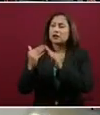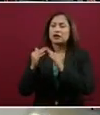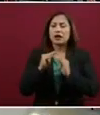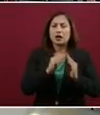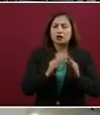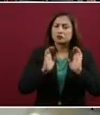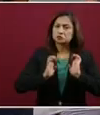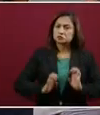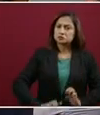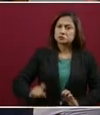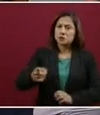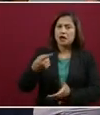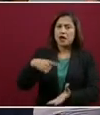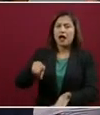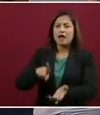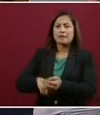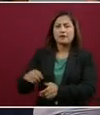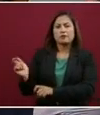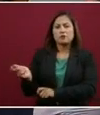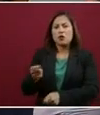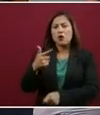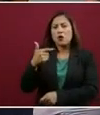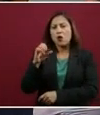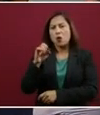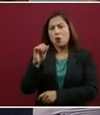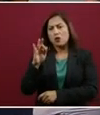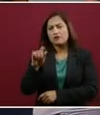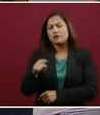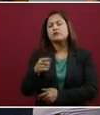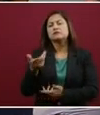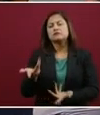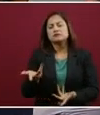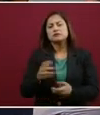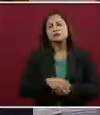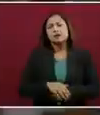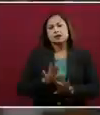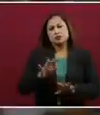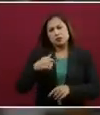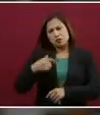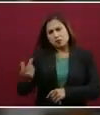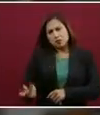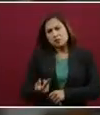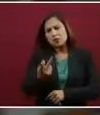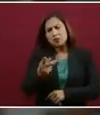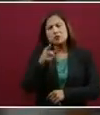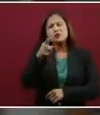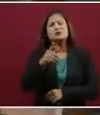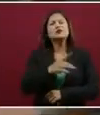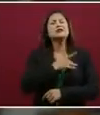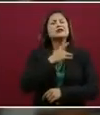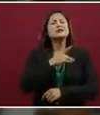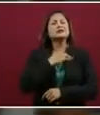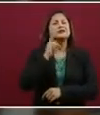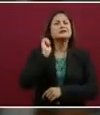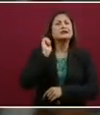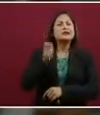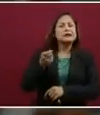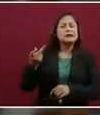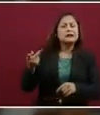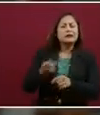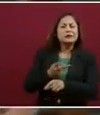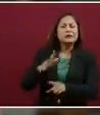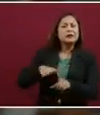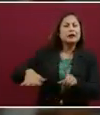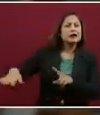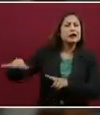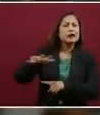¿Qué le parece que un agente de su movimiento esté con un proyecto de privatización en este sentido y en una zona tan relevante